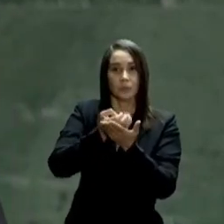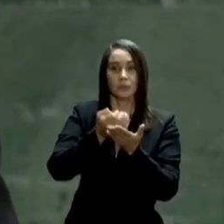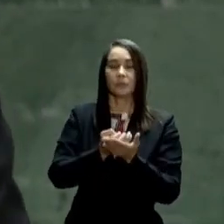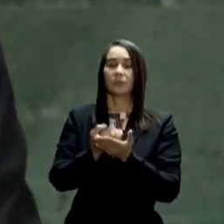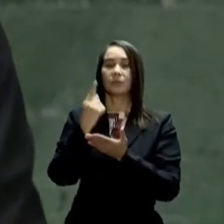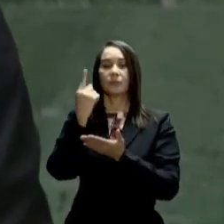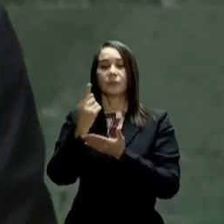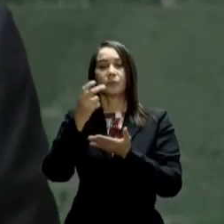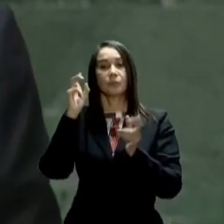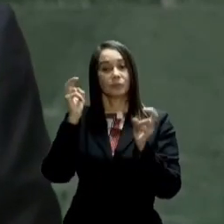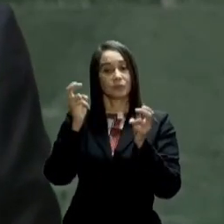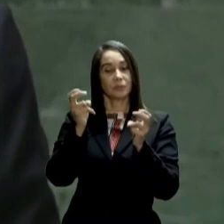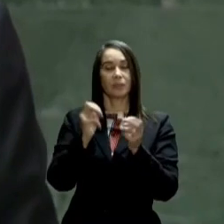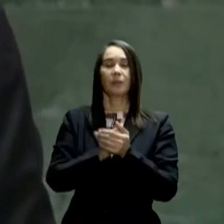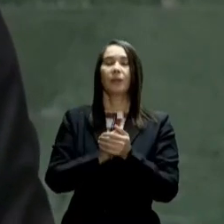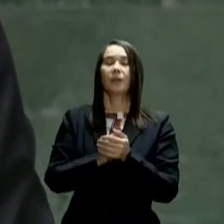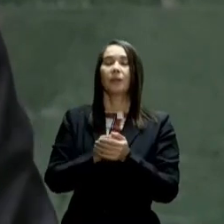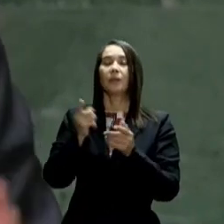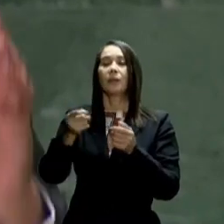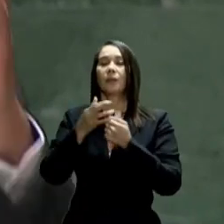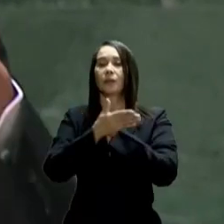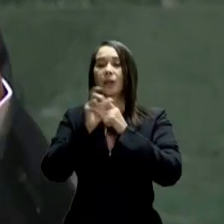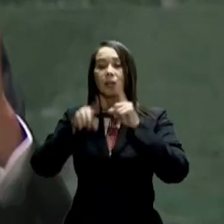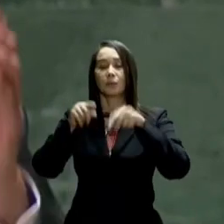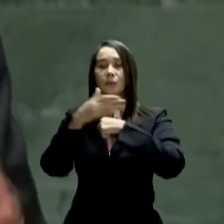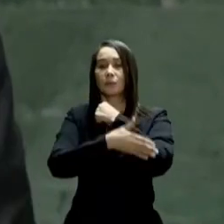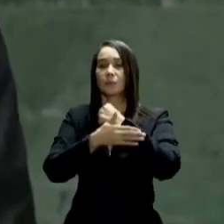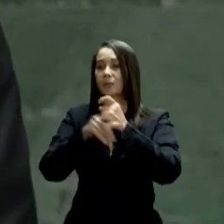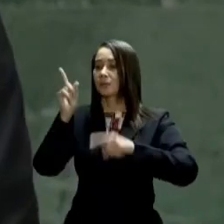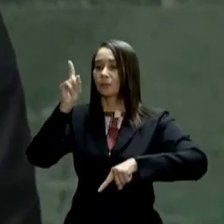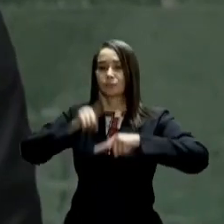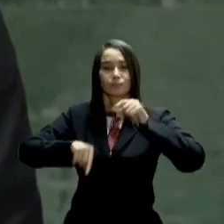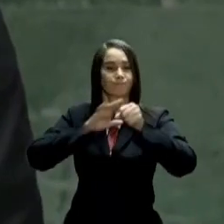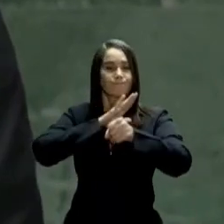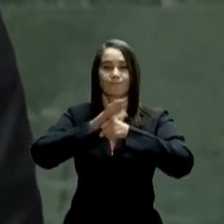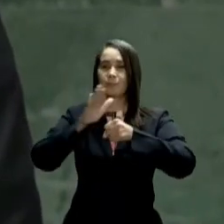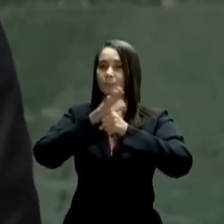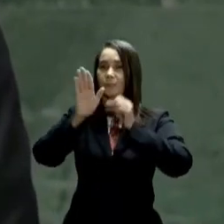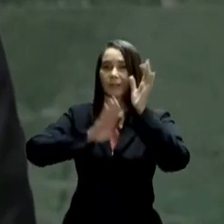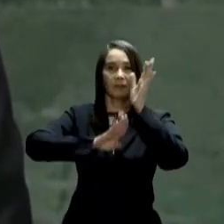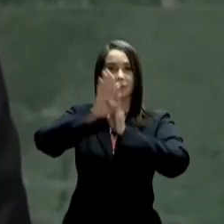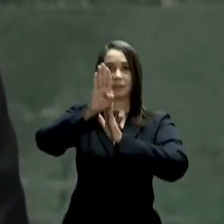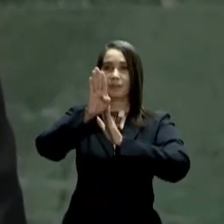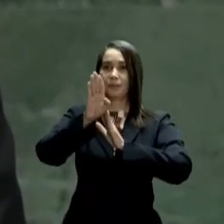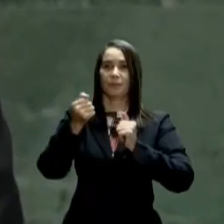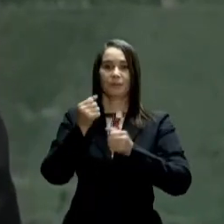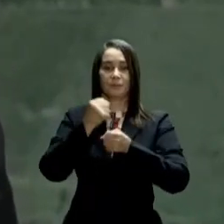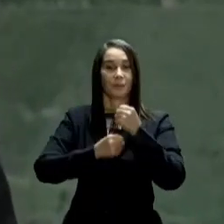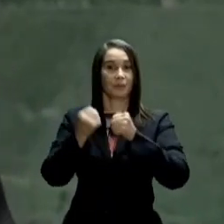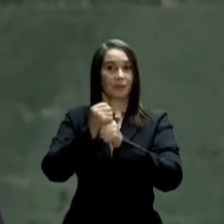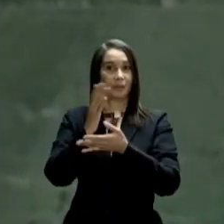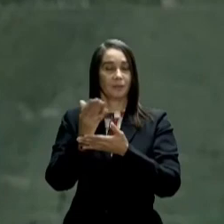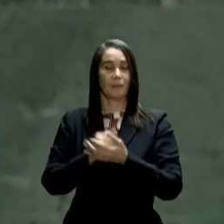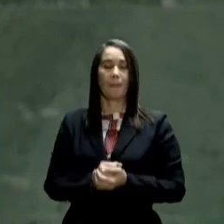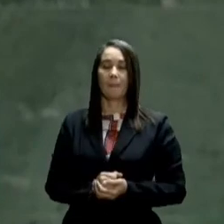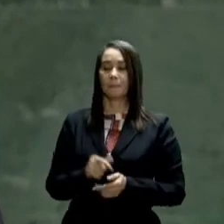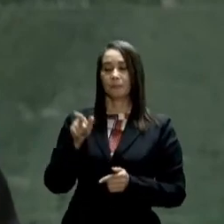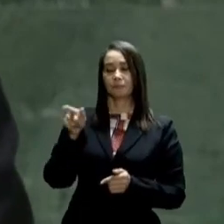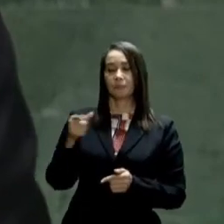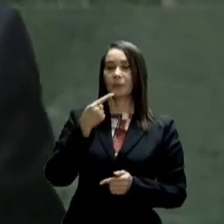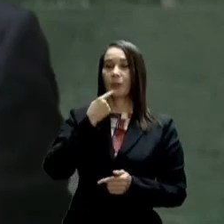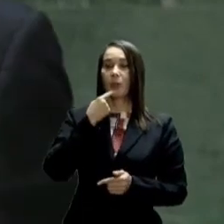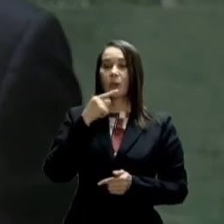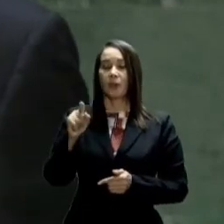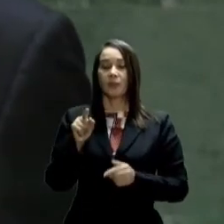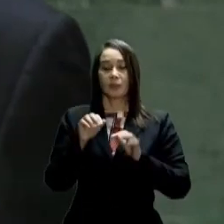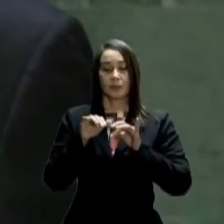las razones por las que la mayoría de los países no lograron cumplir con los objetivos del desarrollo del milenio. Como ha declarado el